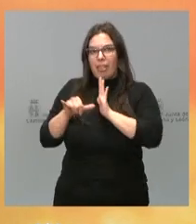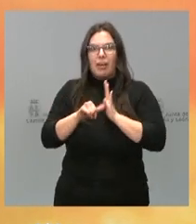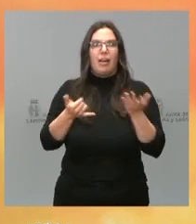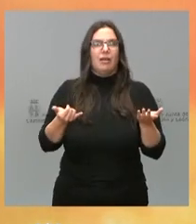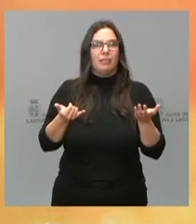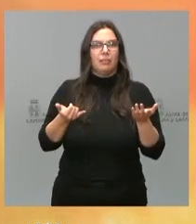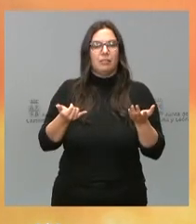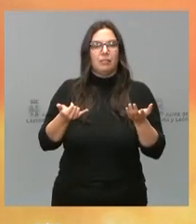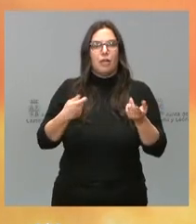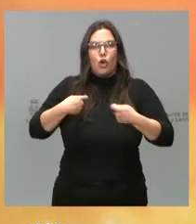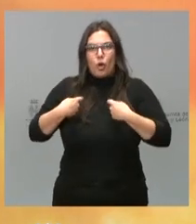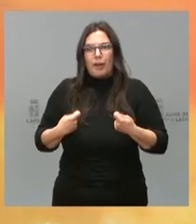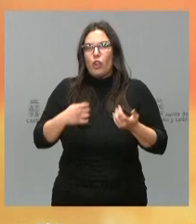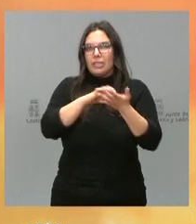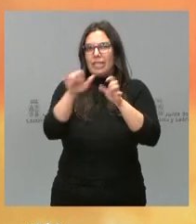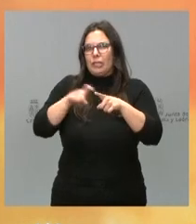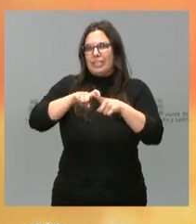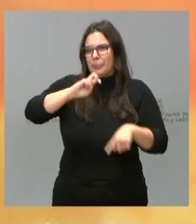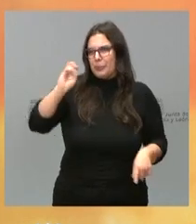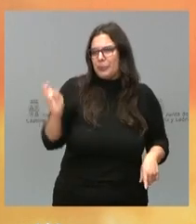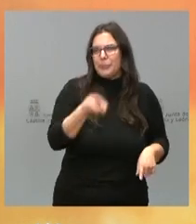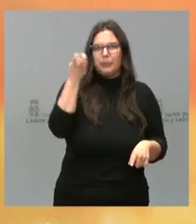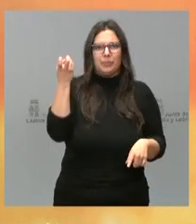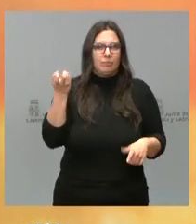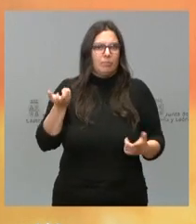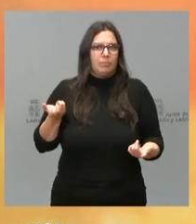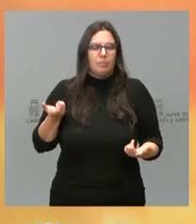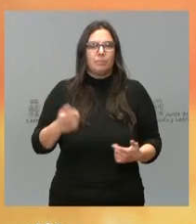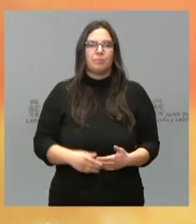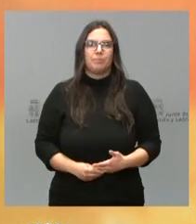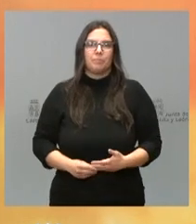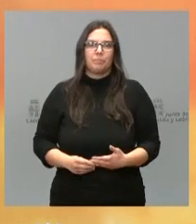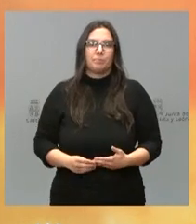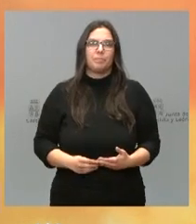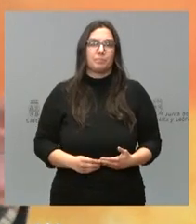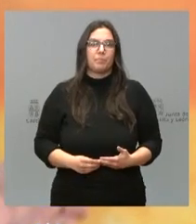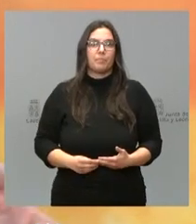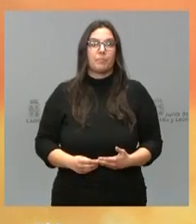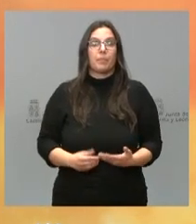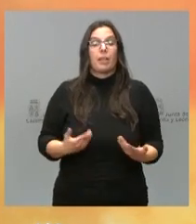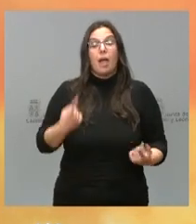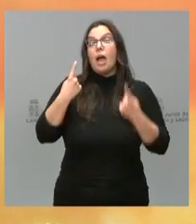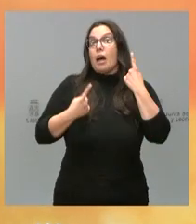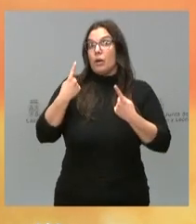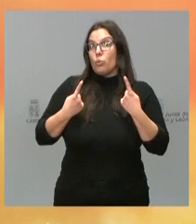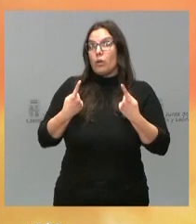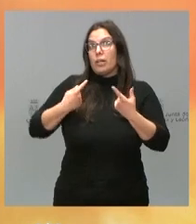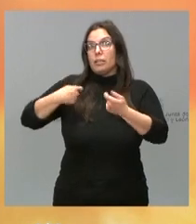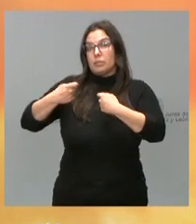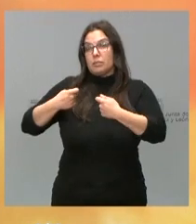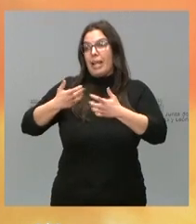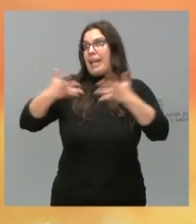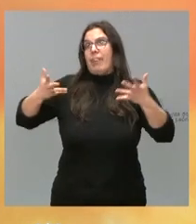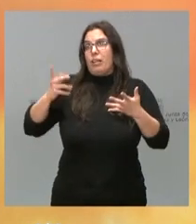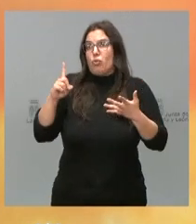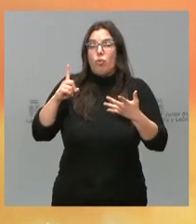que consuman en todo tipo de tiendas de establecimientos comerciales hay establecimientos y no me refiero a los